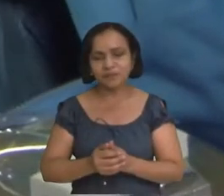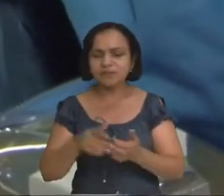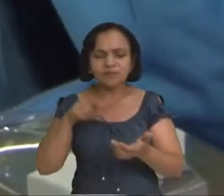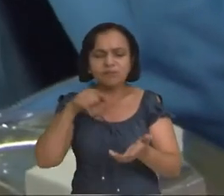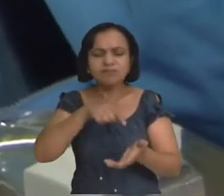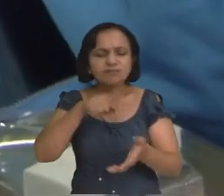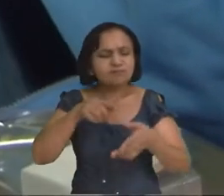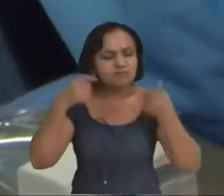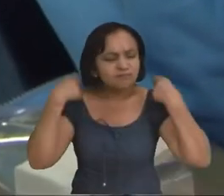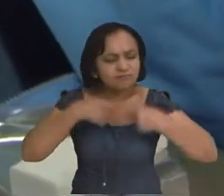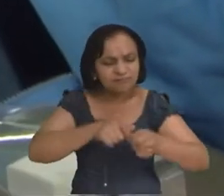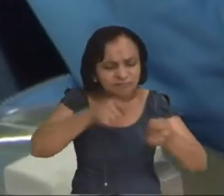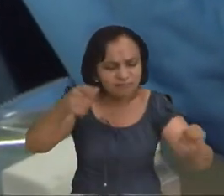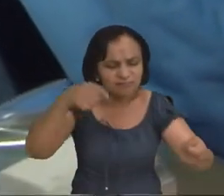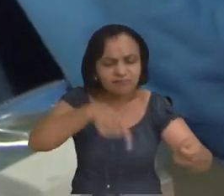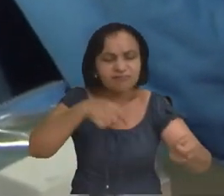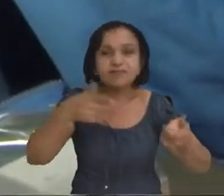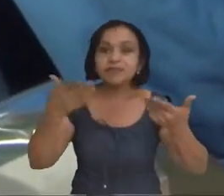esa mochila, contá?